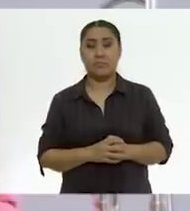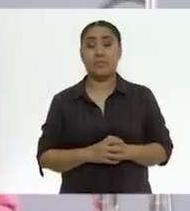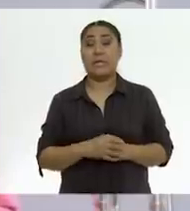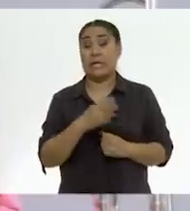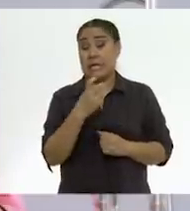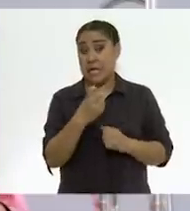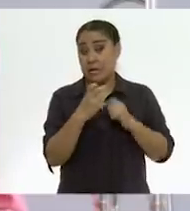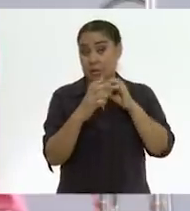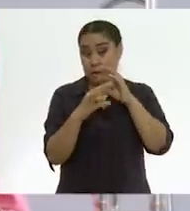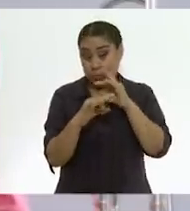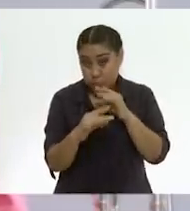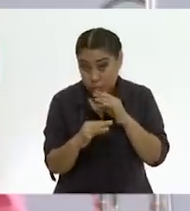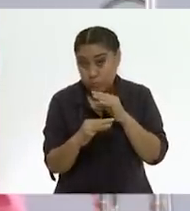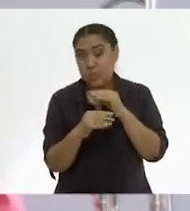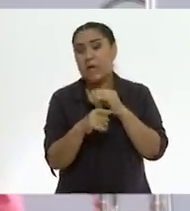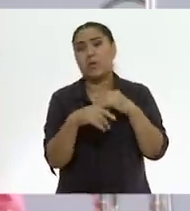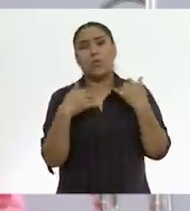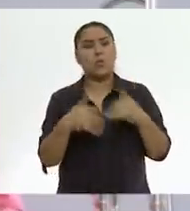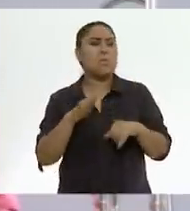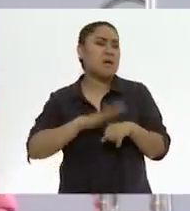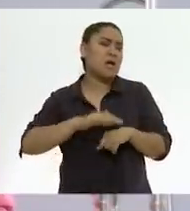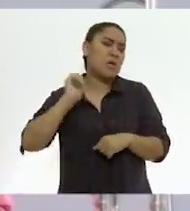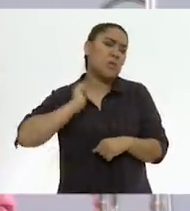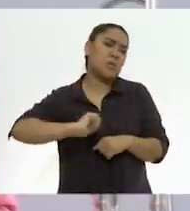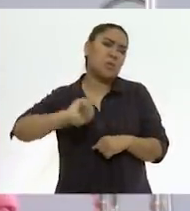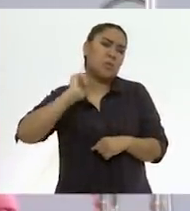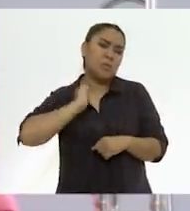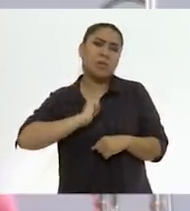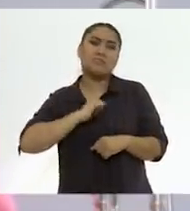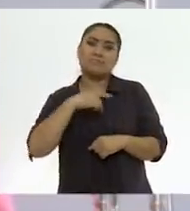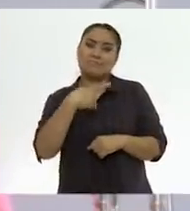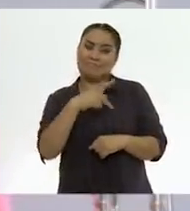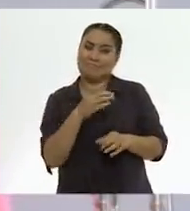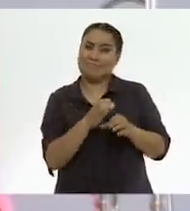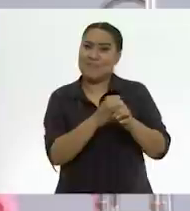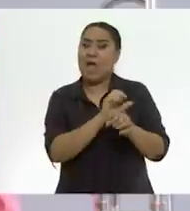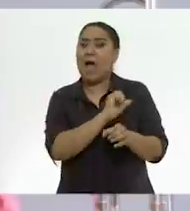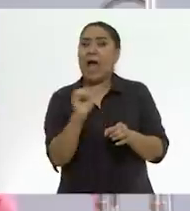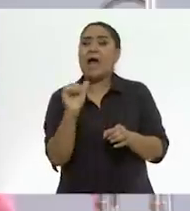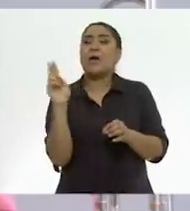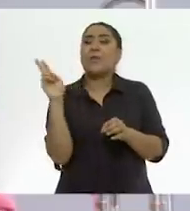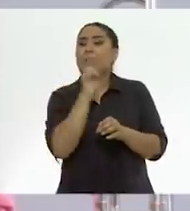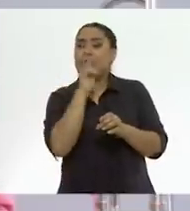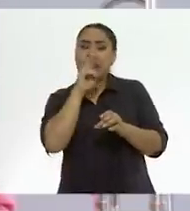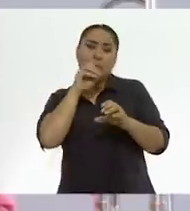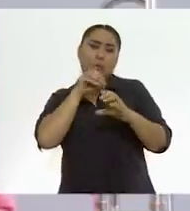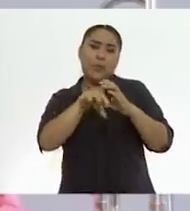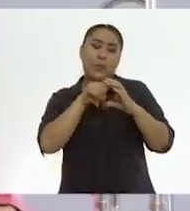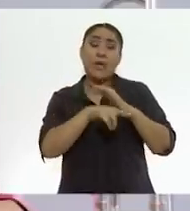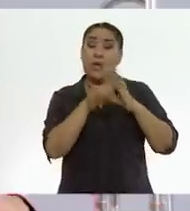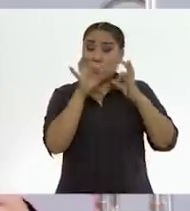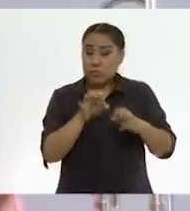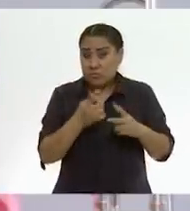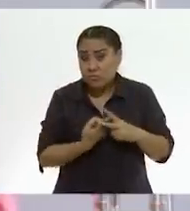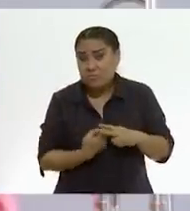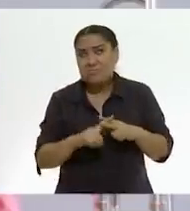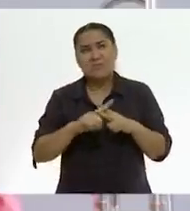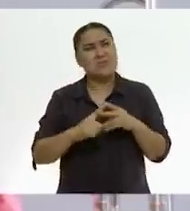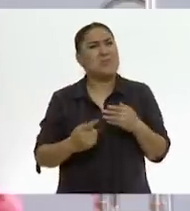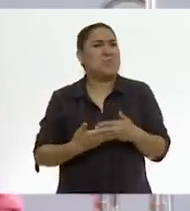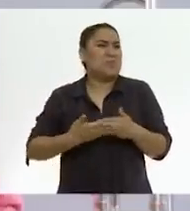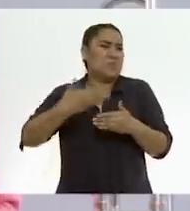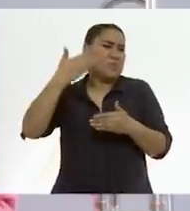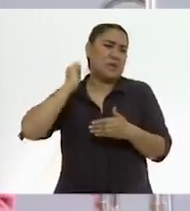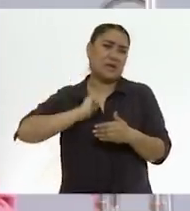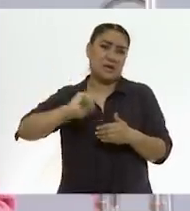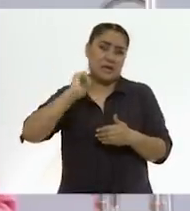La trompeta es el instrumento más antiguo de la familia de viento metal. Su origen se da desde tiempos muy